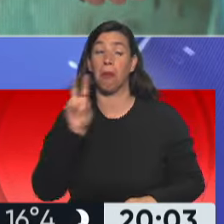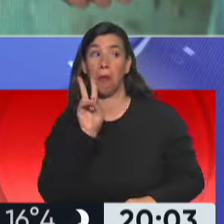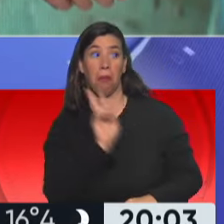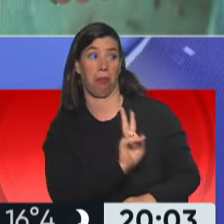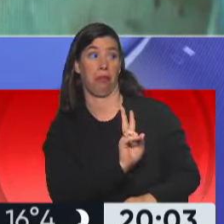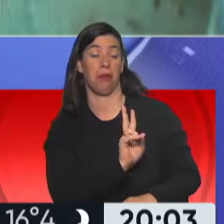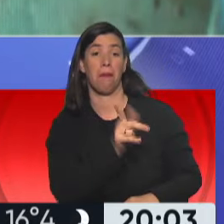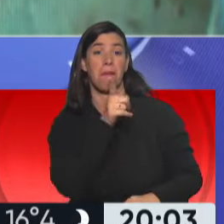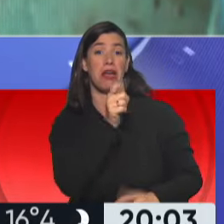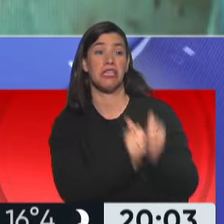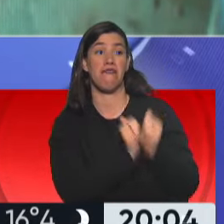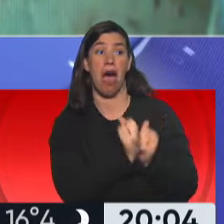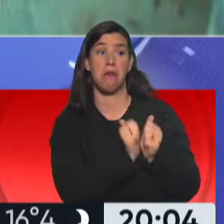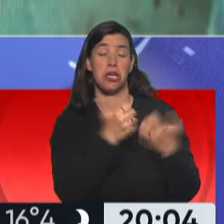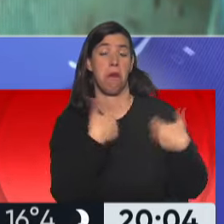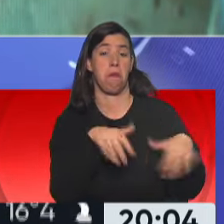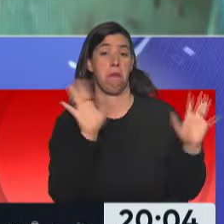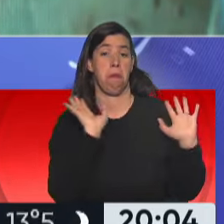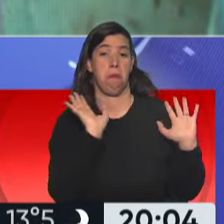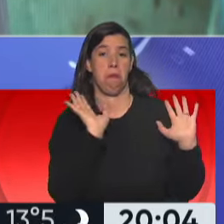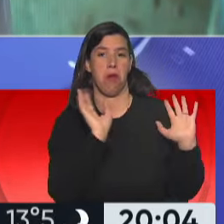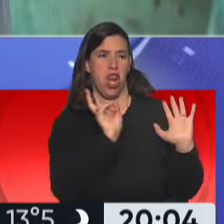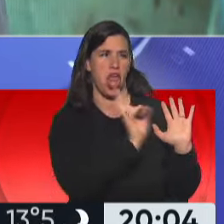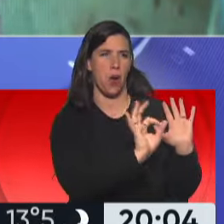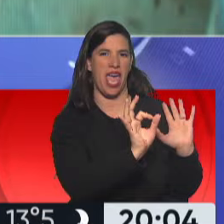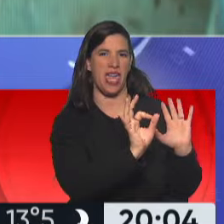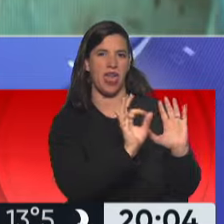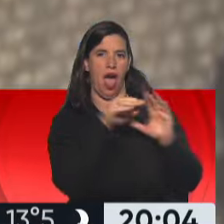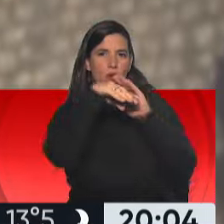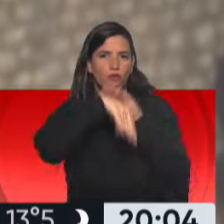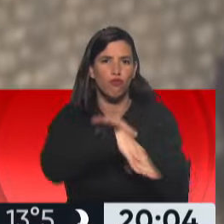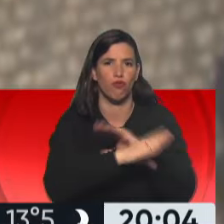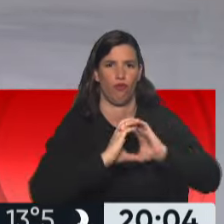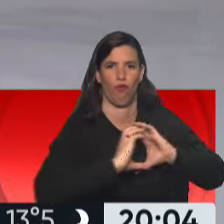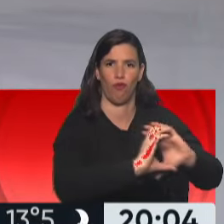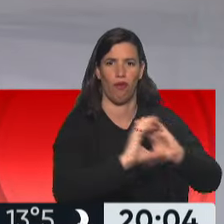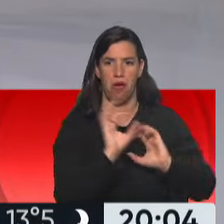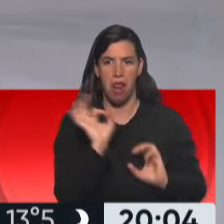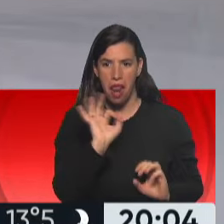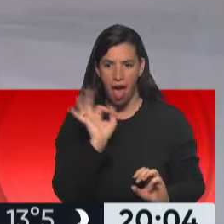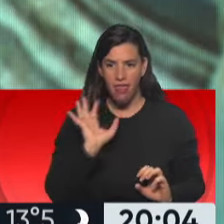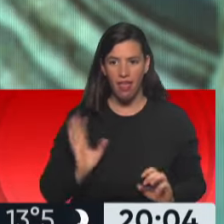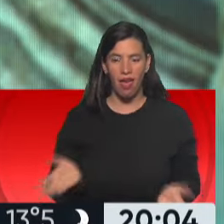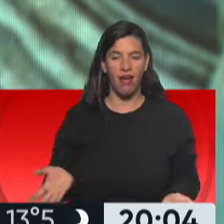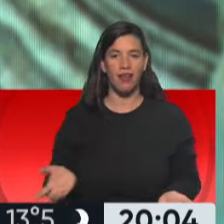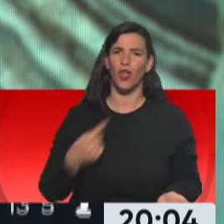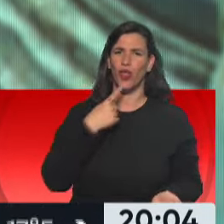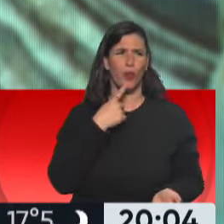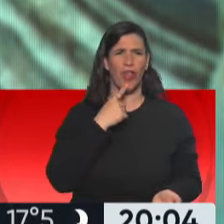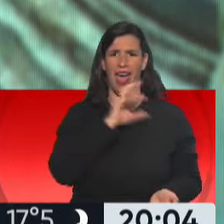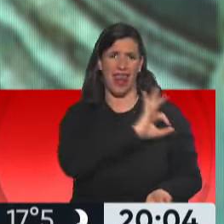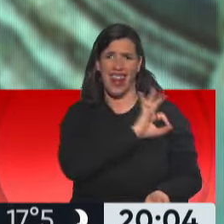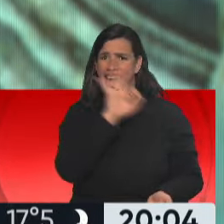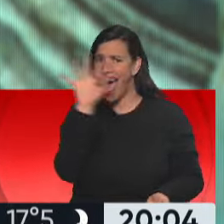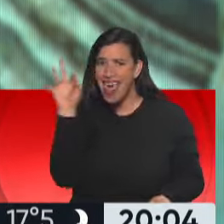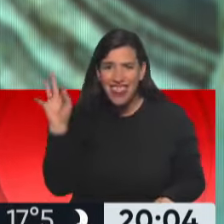una fábrica de placas cual. De antihumedad. Nadie podía sospechar nadie dudó, nada. Ni nadie dudó tampoco. Nada. Ahora, después de un año y medio